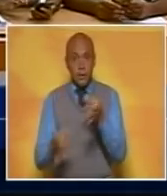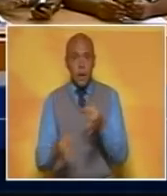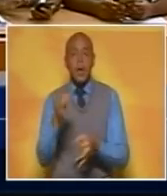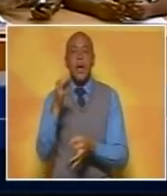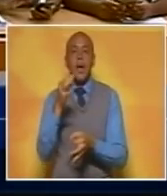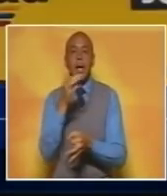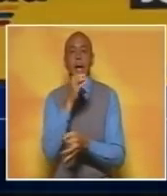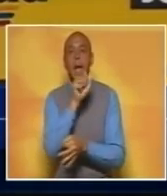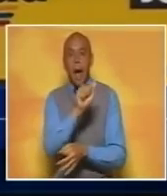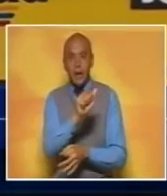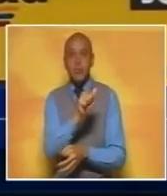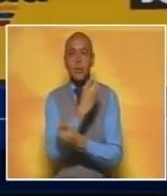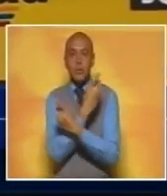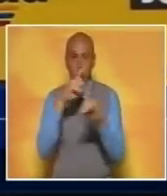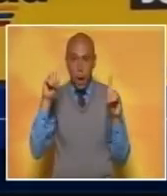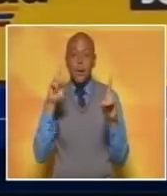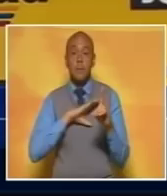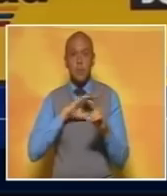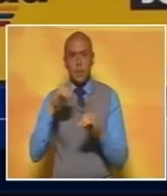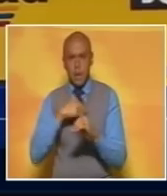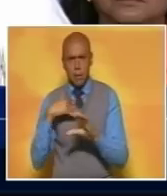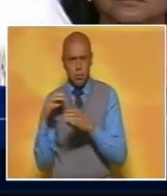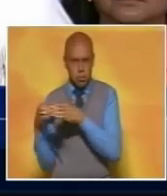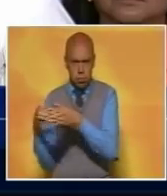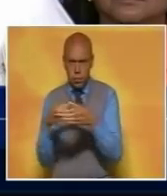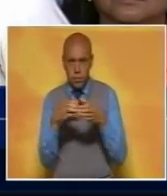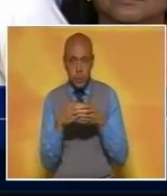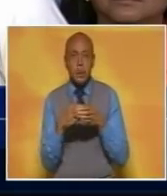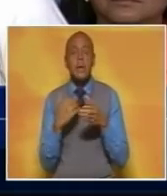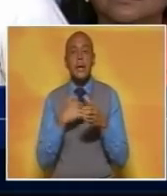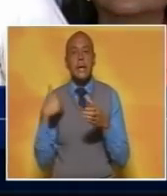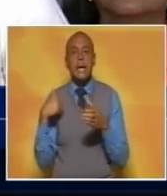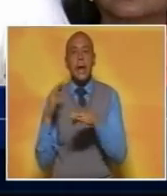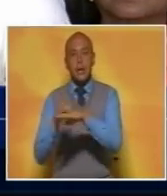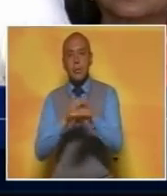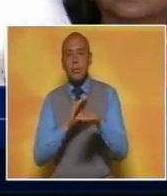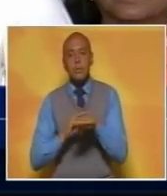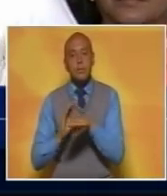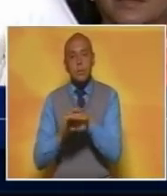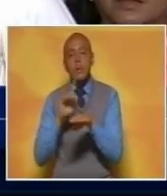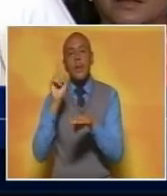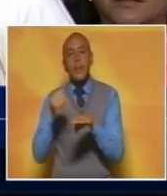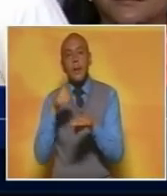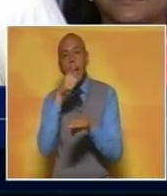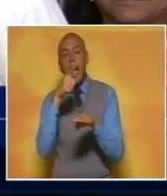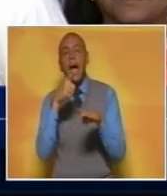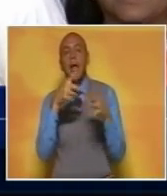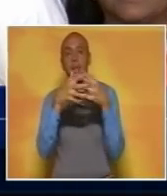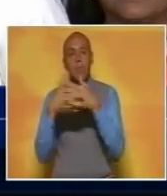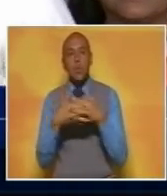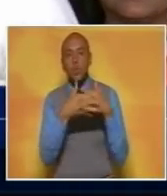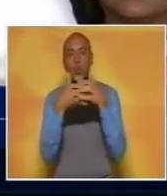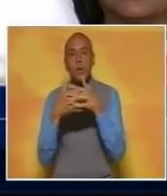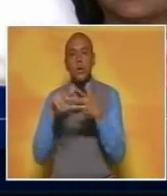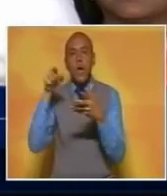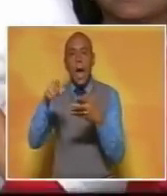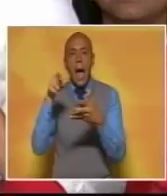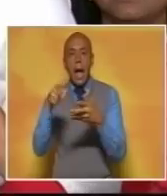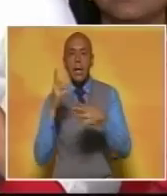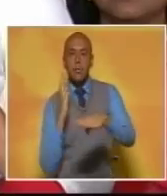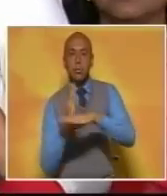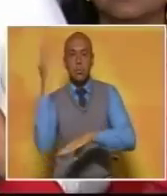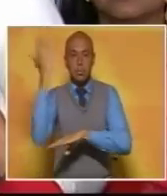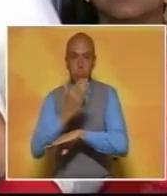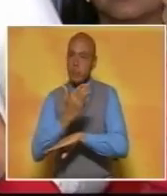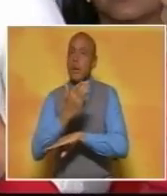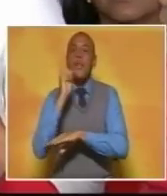democrática. Rodríguez precisó que para el gobierno es primordial que todos estos sectores exijan a Estados Unidos que levante su bloqueo económico contra